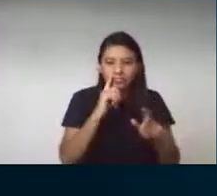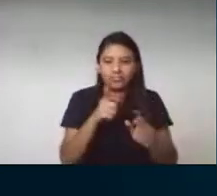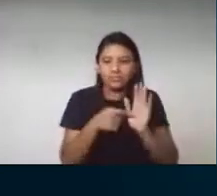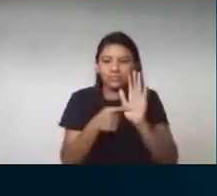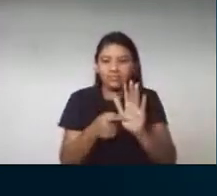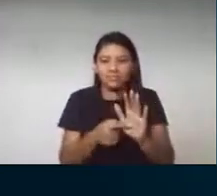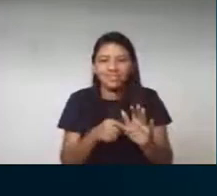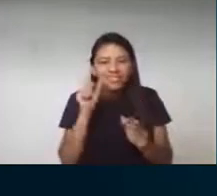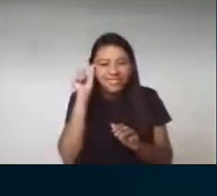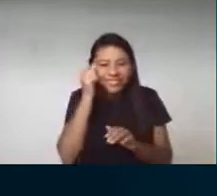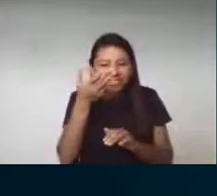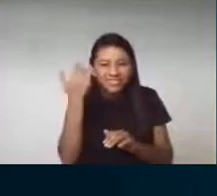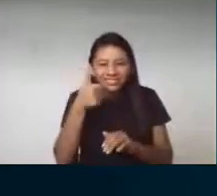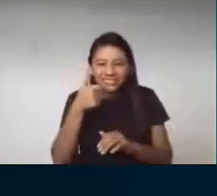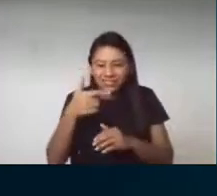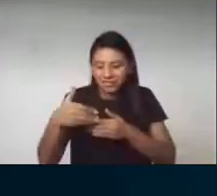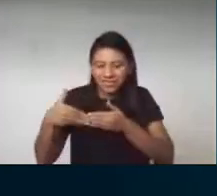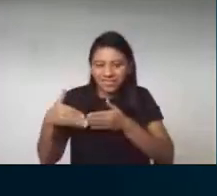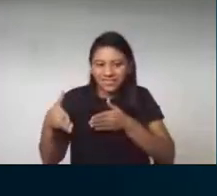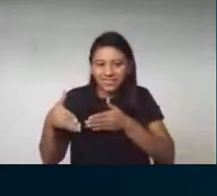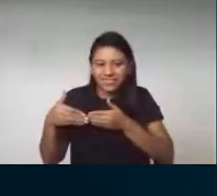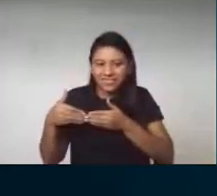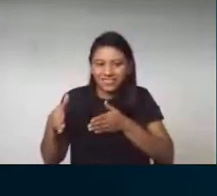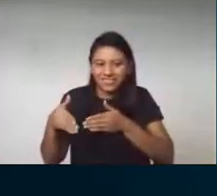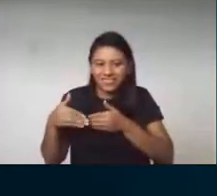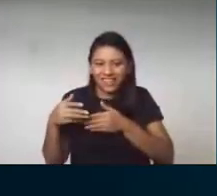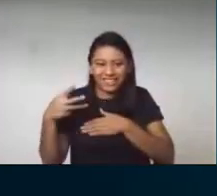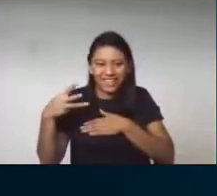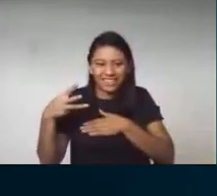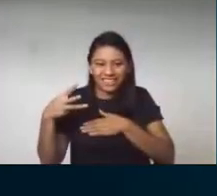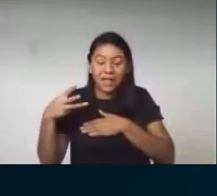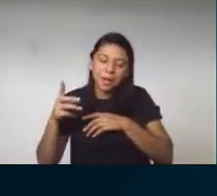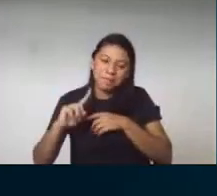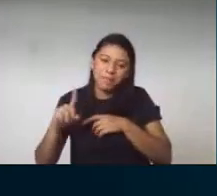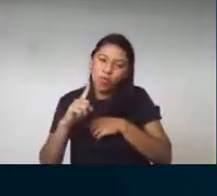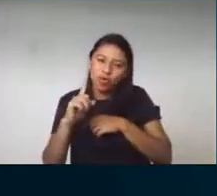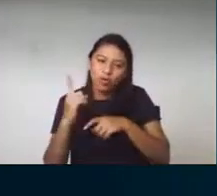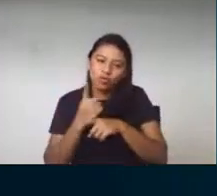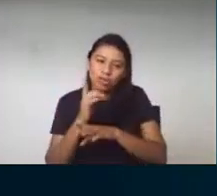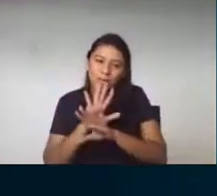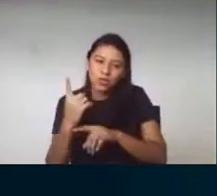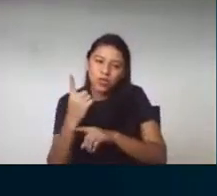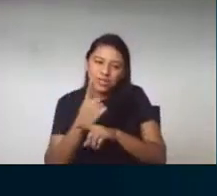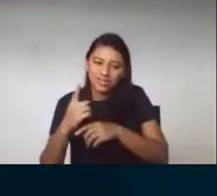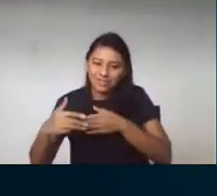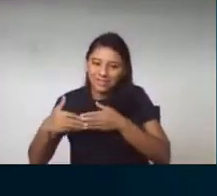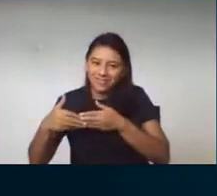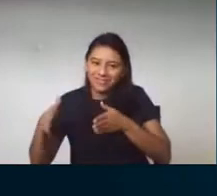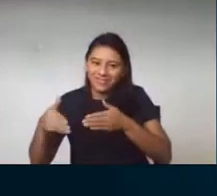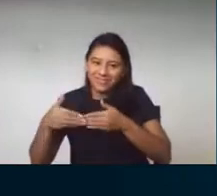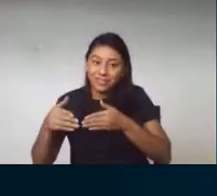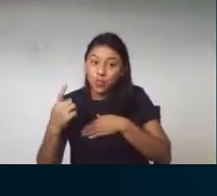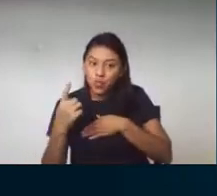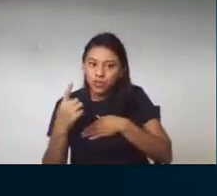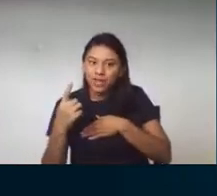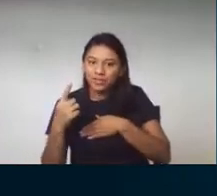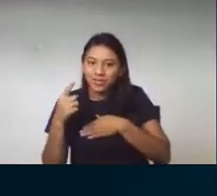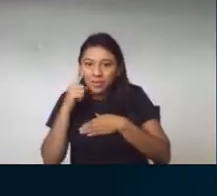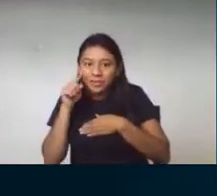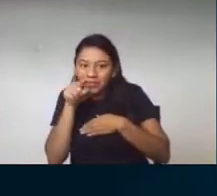les mencioné anteriormente. Opera actualmente, hoy en día, por medio de solo una compuerta de las 3 con las que